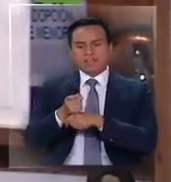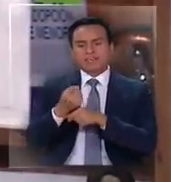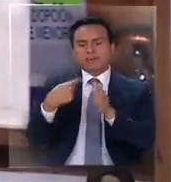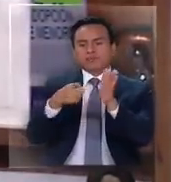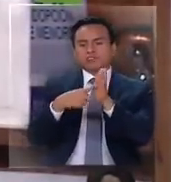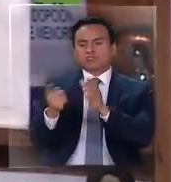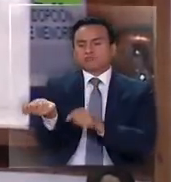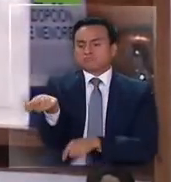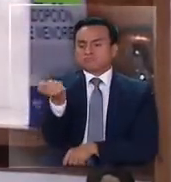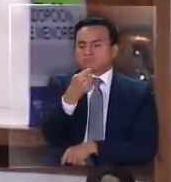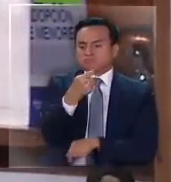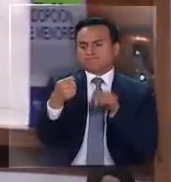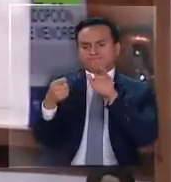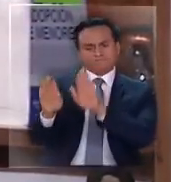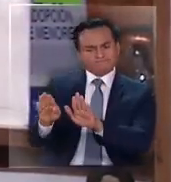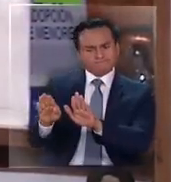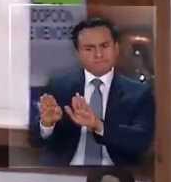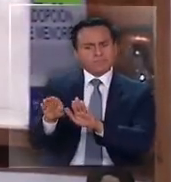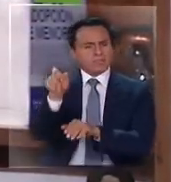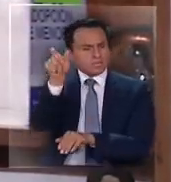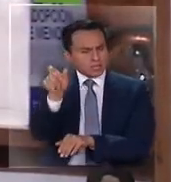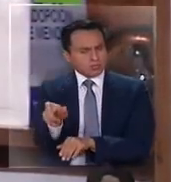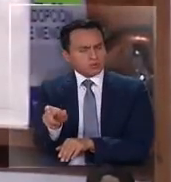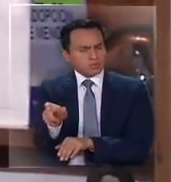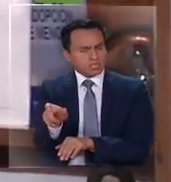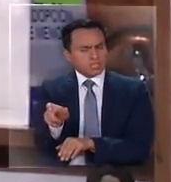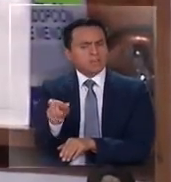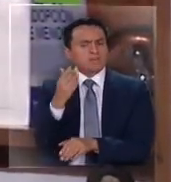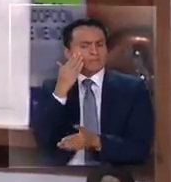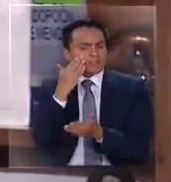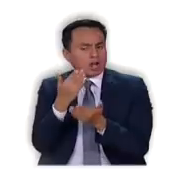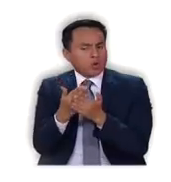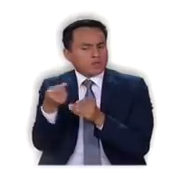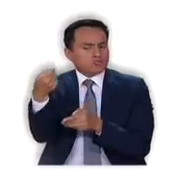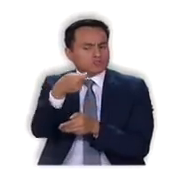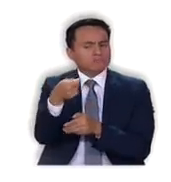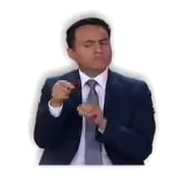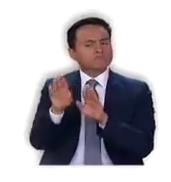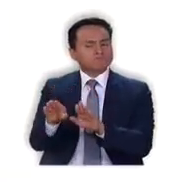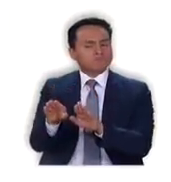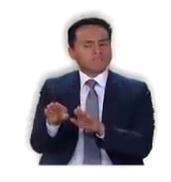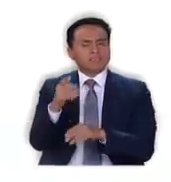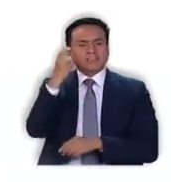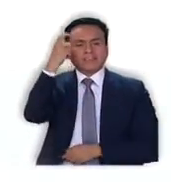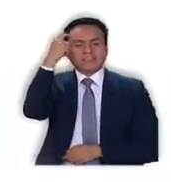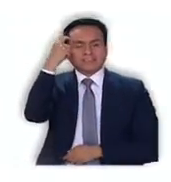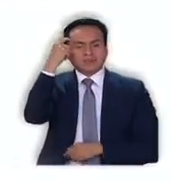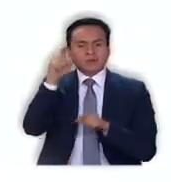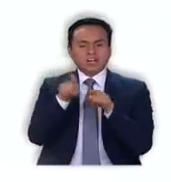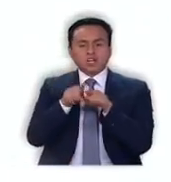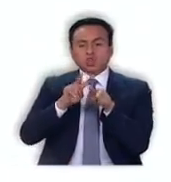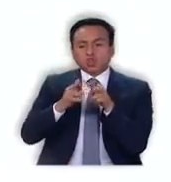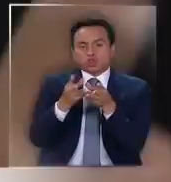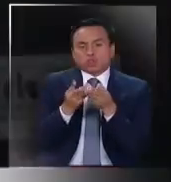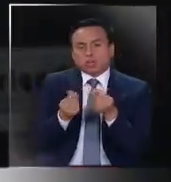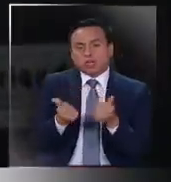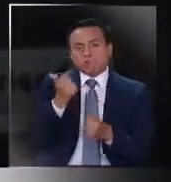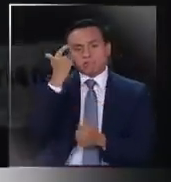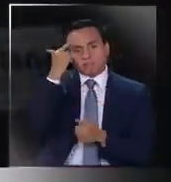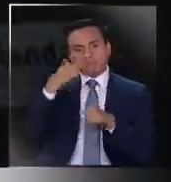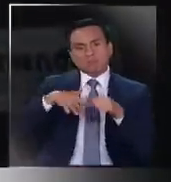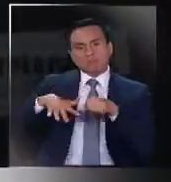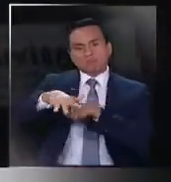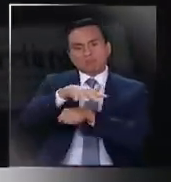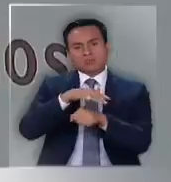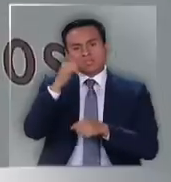devolución de impuestos en caso que el contribuyente en el fondo sea beneficiario de alguna devolución. Se puede creer que en el fondo esto va a solucionar la situación